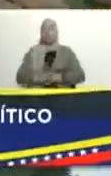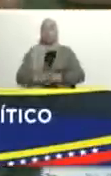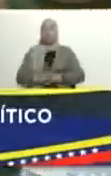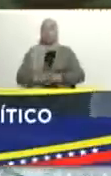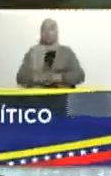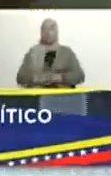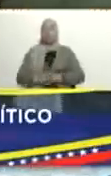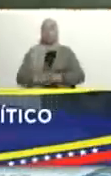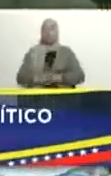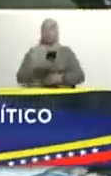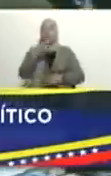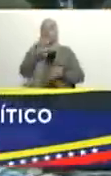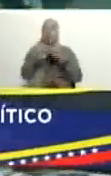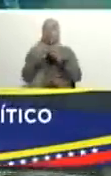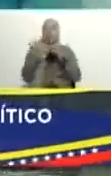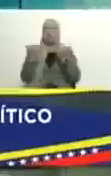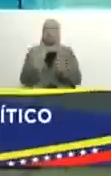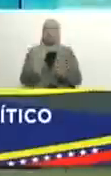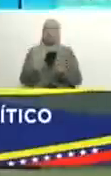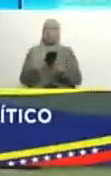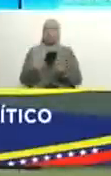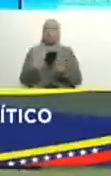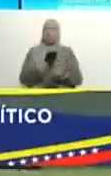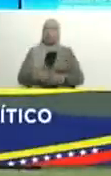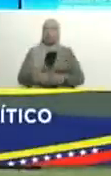general Ornella Ferreira,